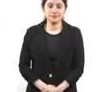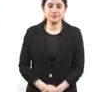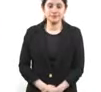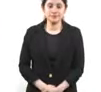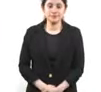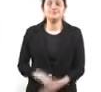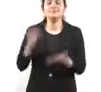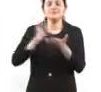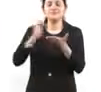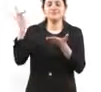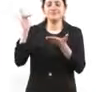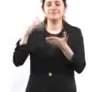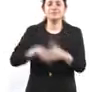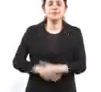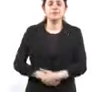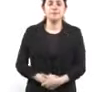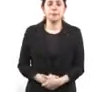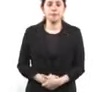Gracias.